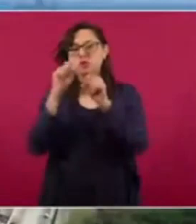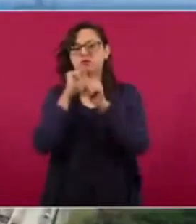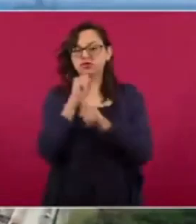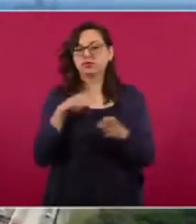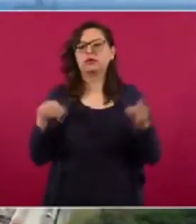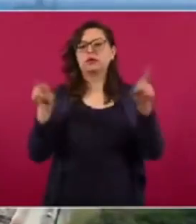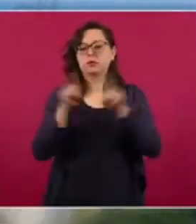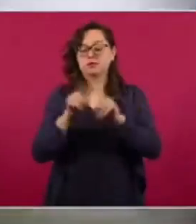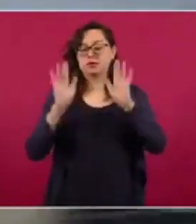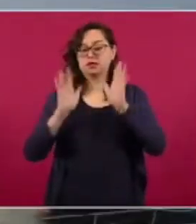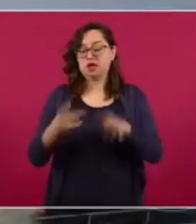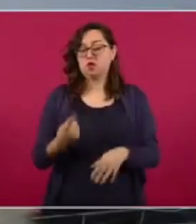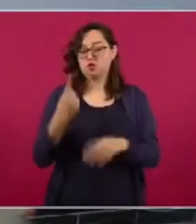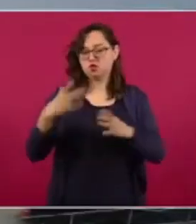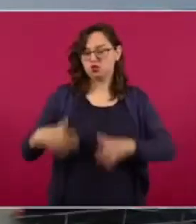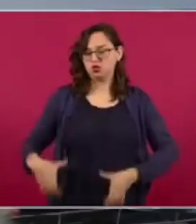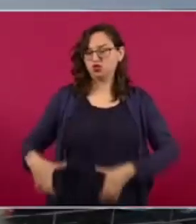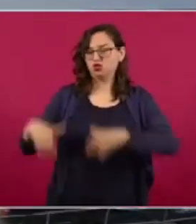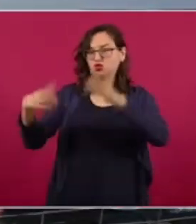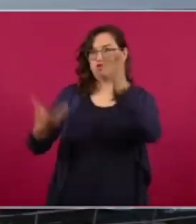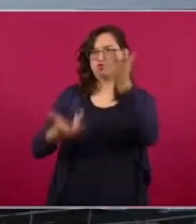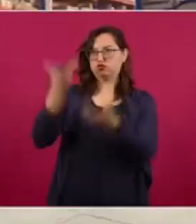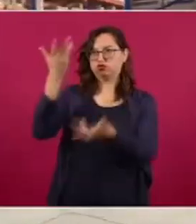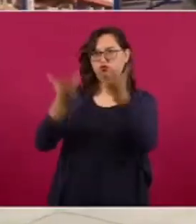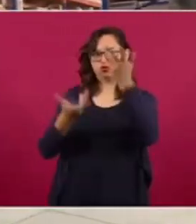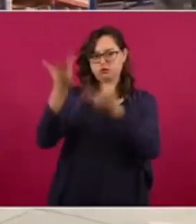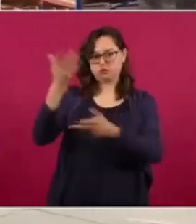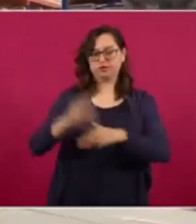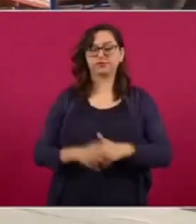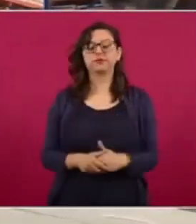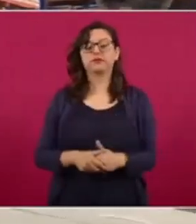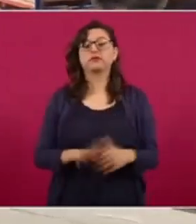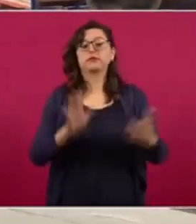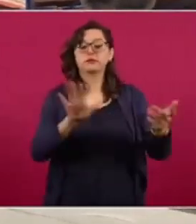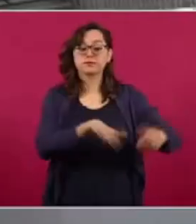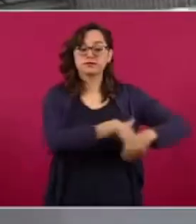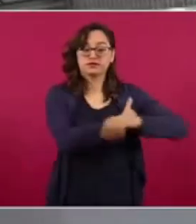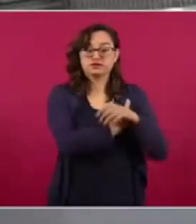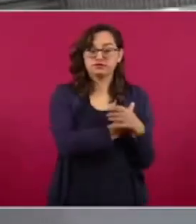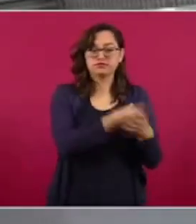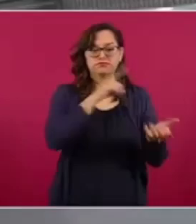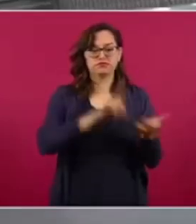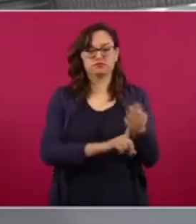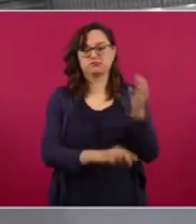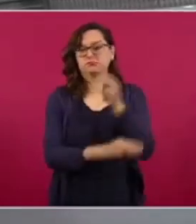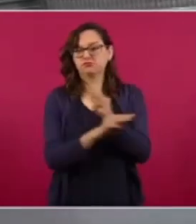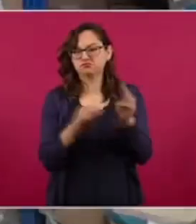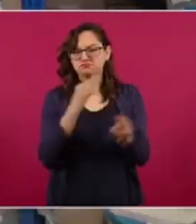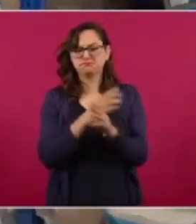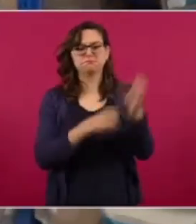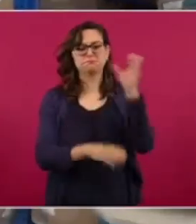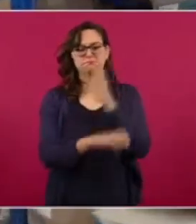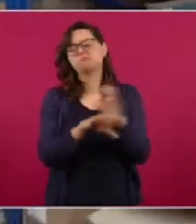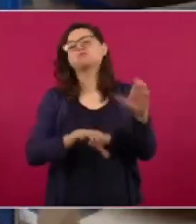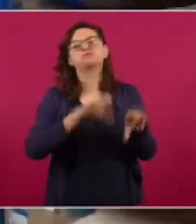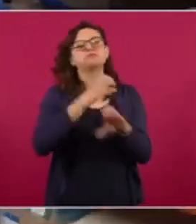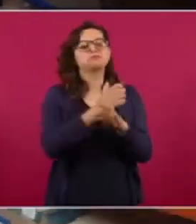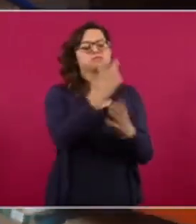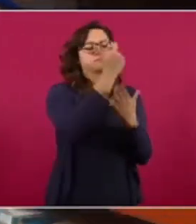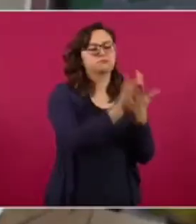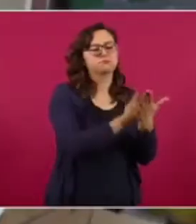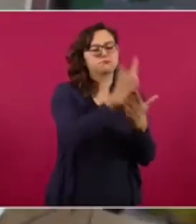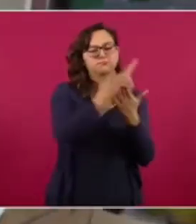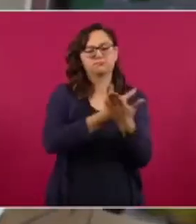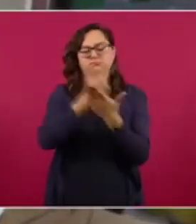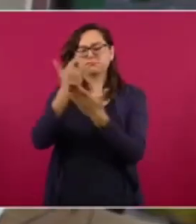quemador elevado. Mientras tanto, en los almacenes de la refinería cuentan con instrumentos y equipos que se encuentran en inventario dentro de las instalaciones, con